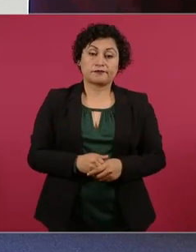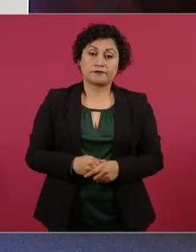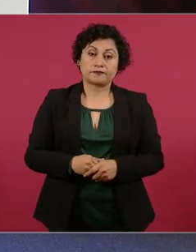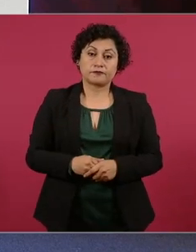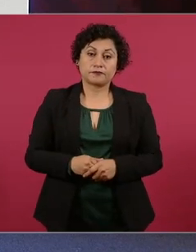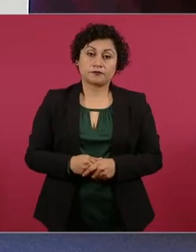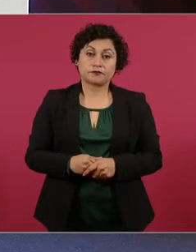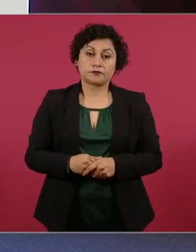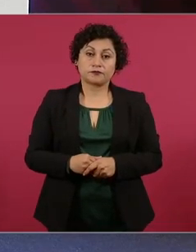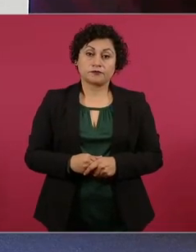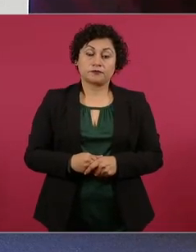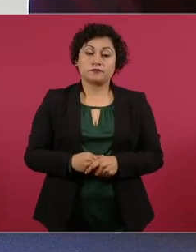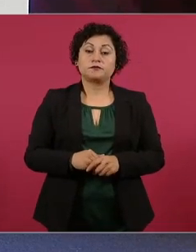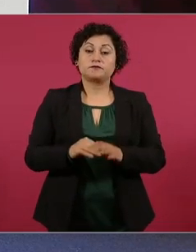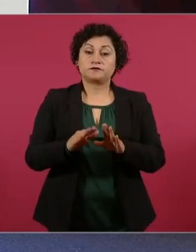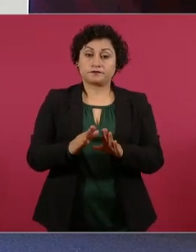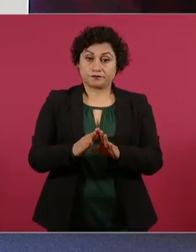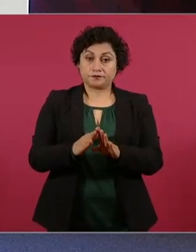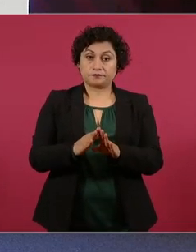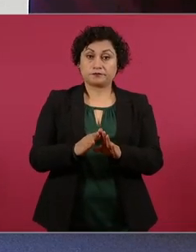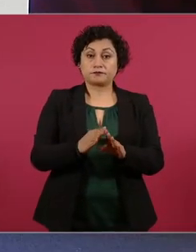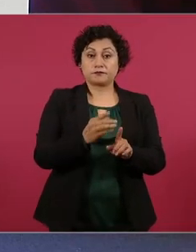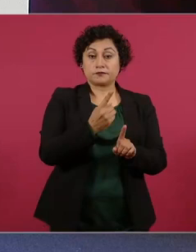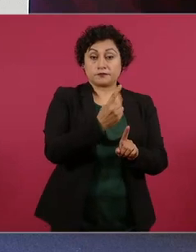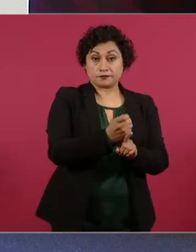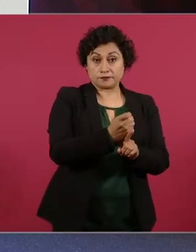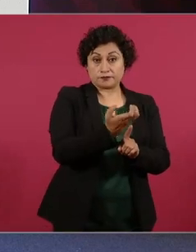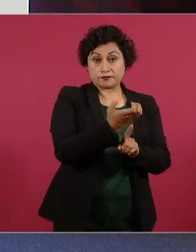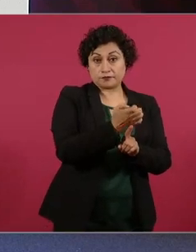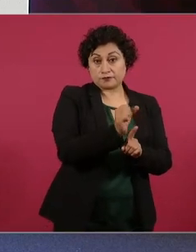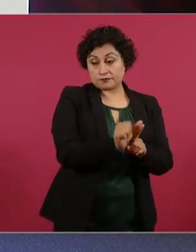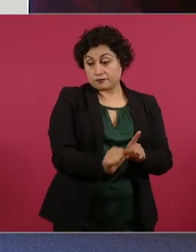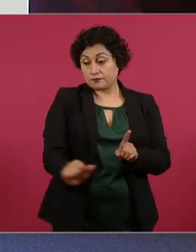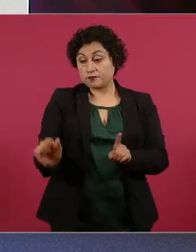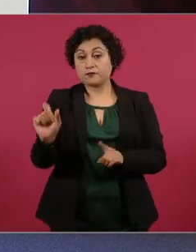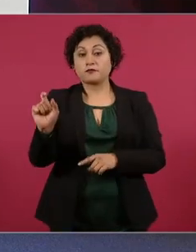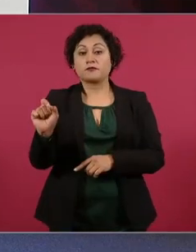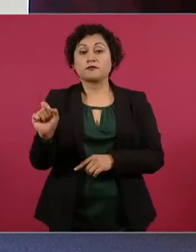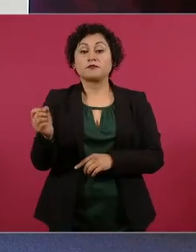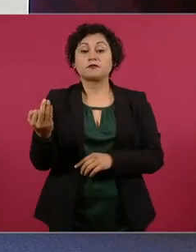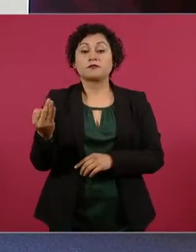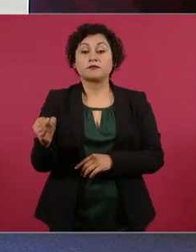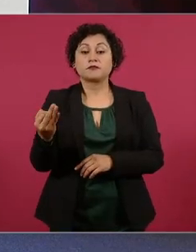Del primero de enero al 20 de febrero de este año,